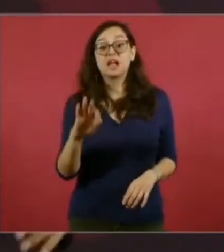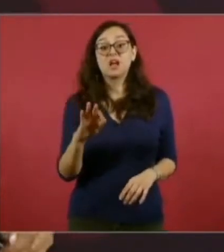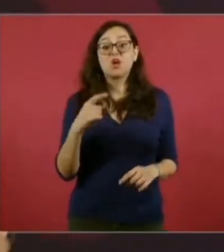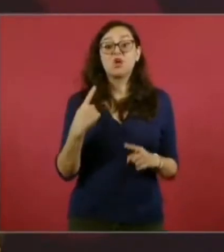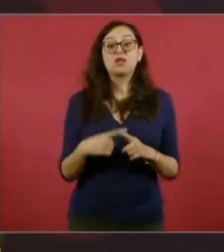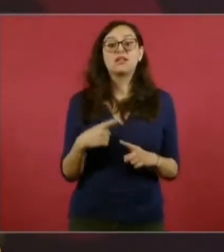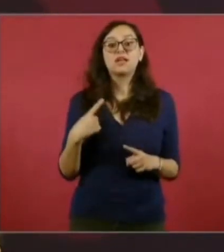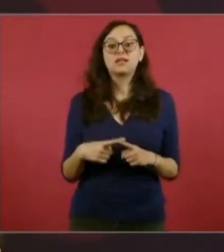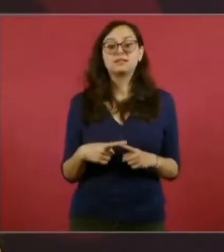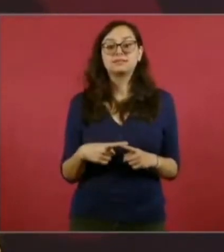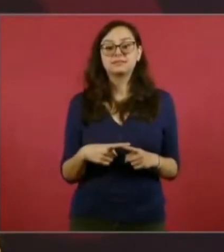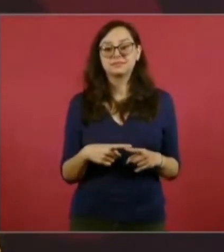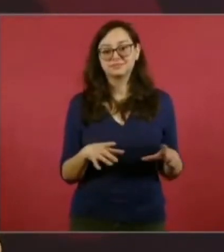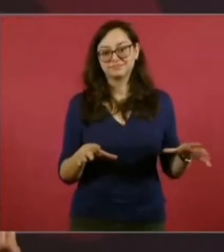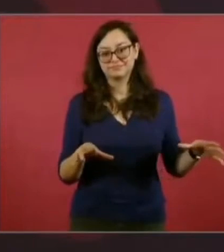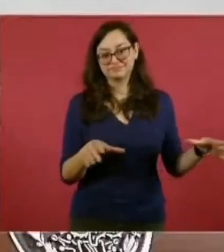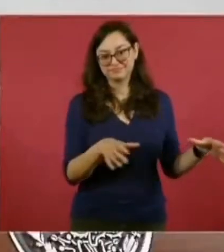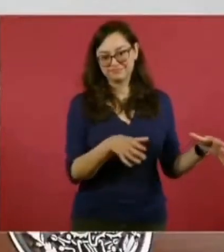los